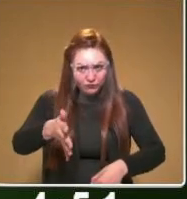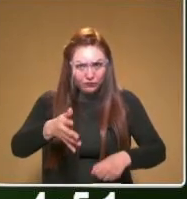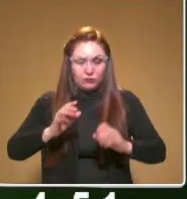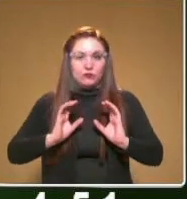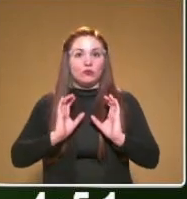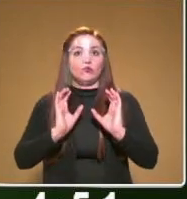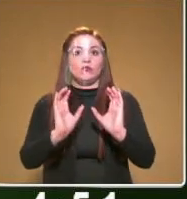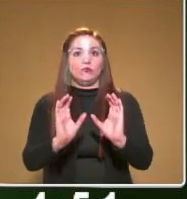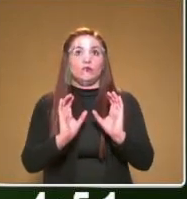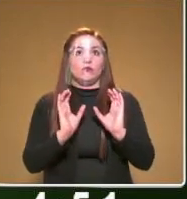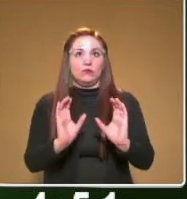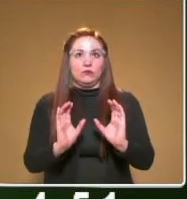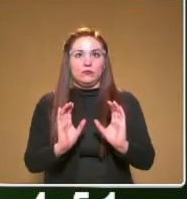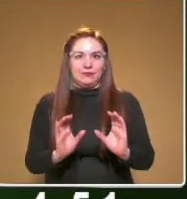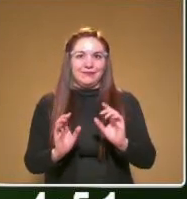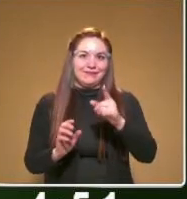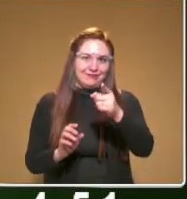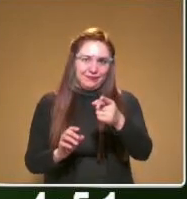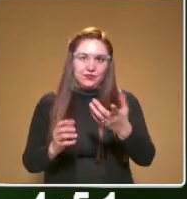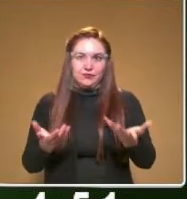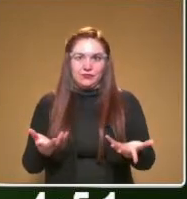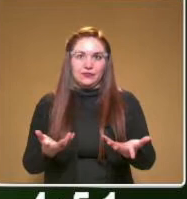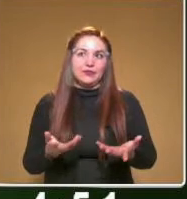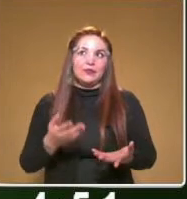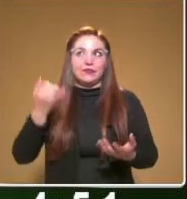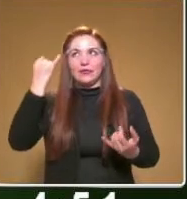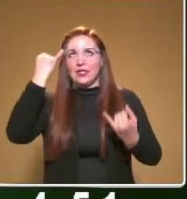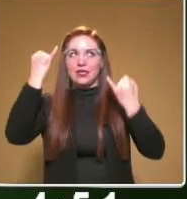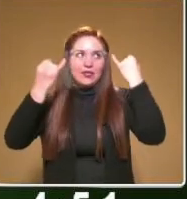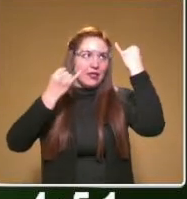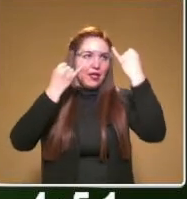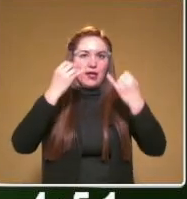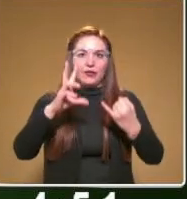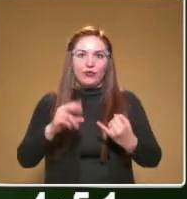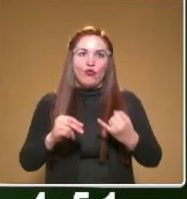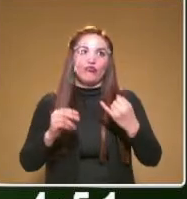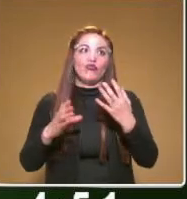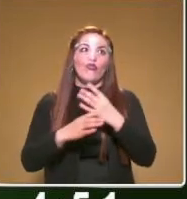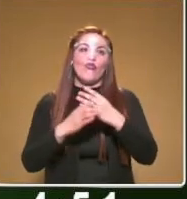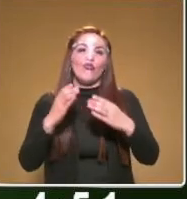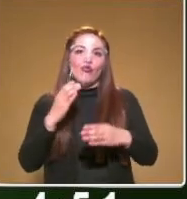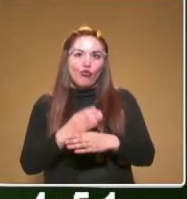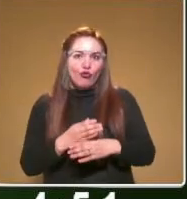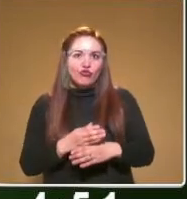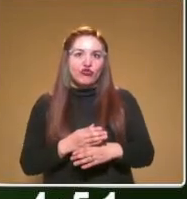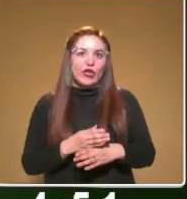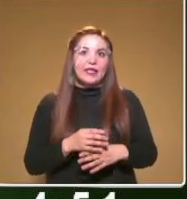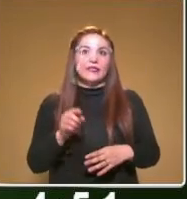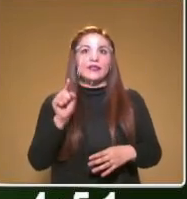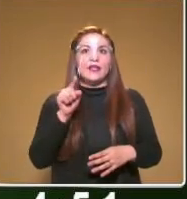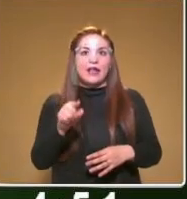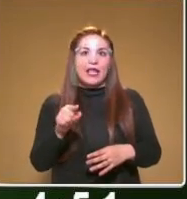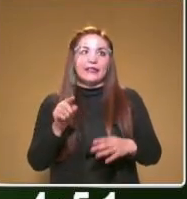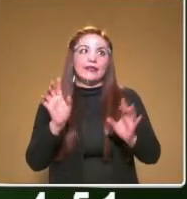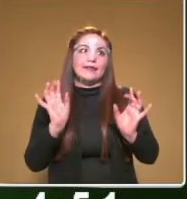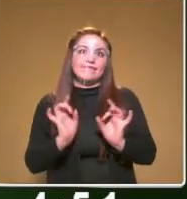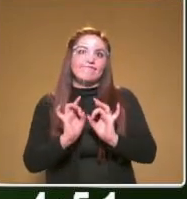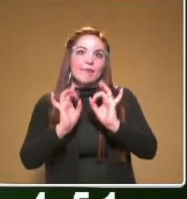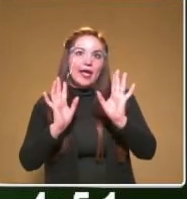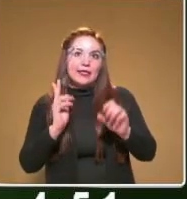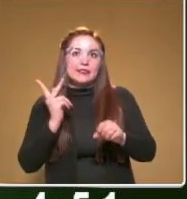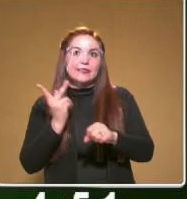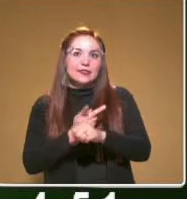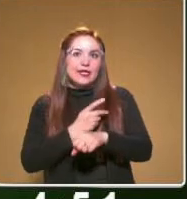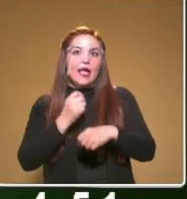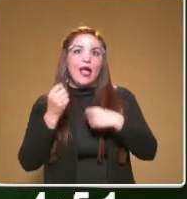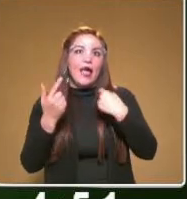que ideas que se imagina uno, sino son como que cosas de las cuales surgen unas uh-huh. consecuencias, que